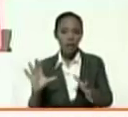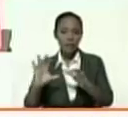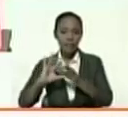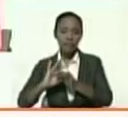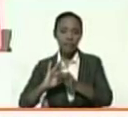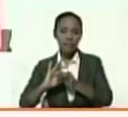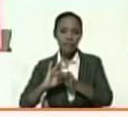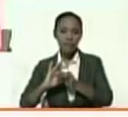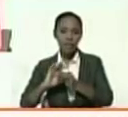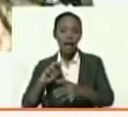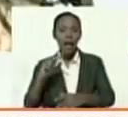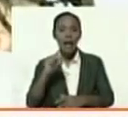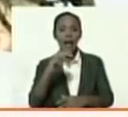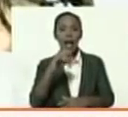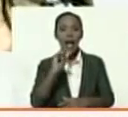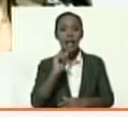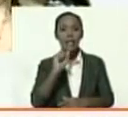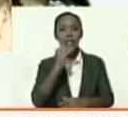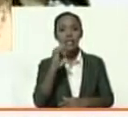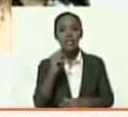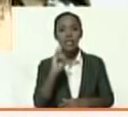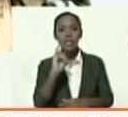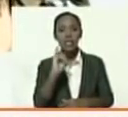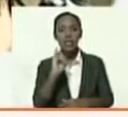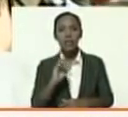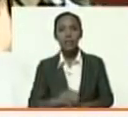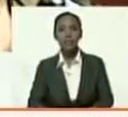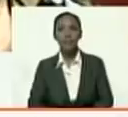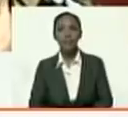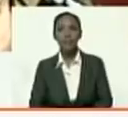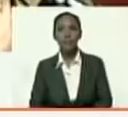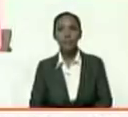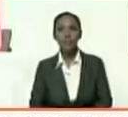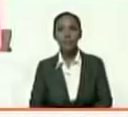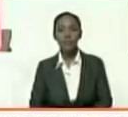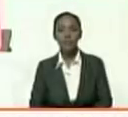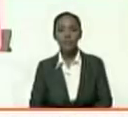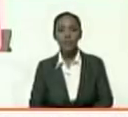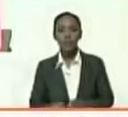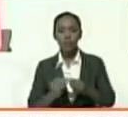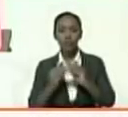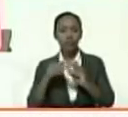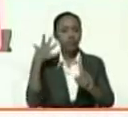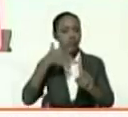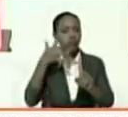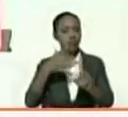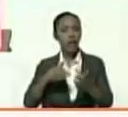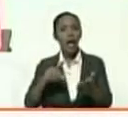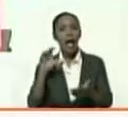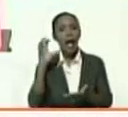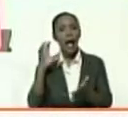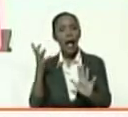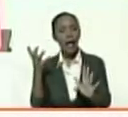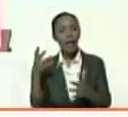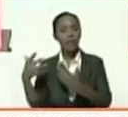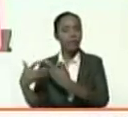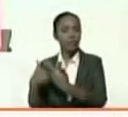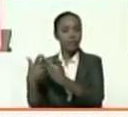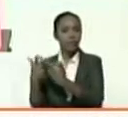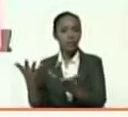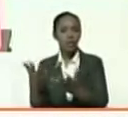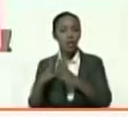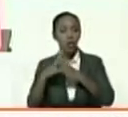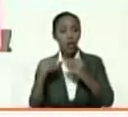¿cómo se llama? Calimán, ¿qué se llama él? Nazi, formado en Estados Unidos. No, la Fuerza Armada no está todo